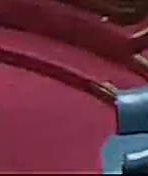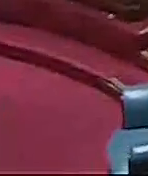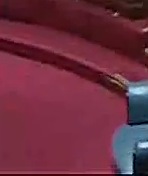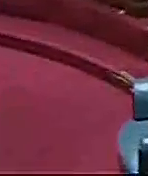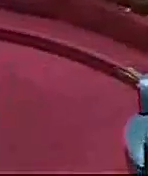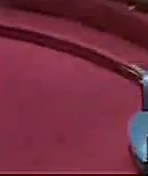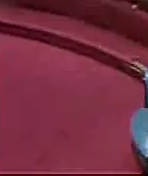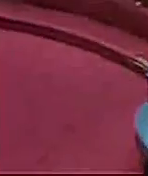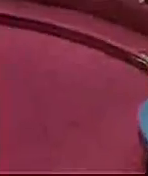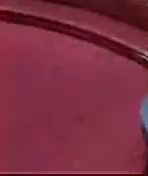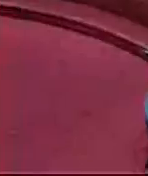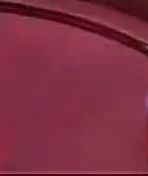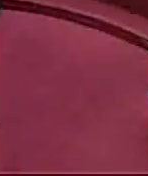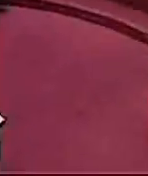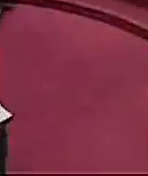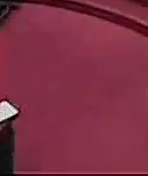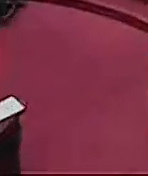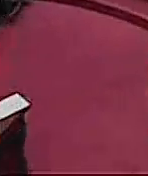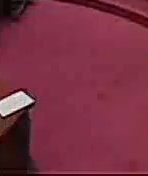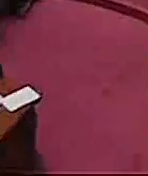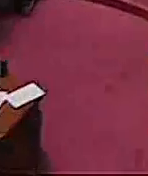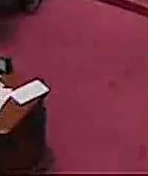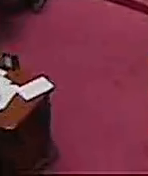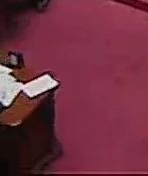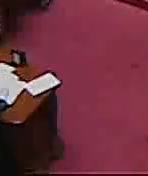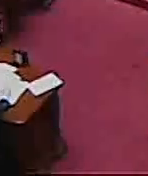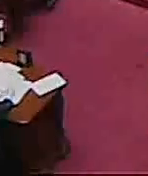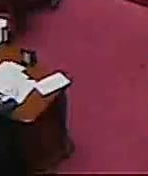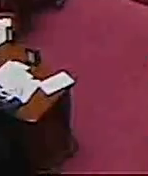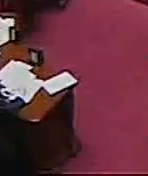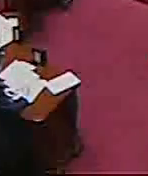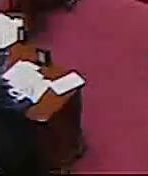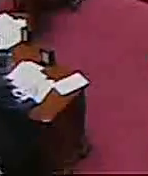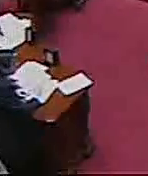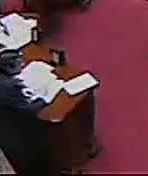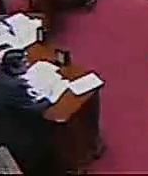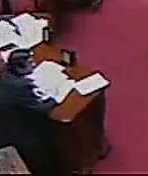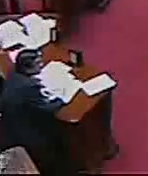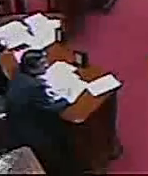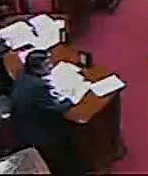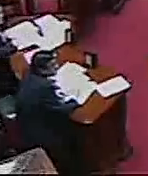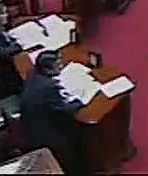Nacional y el Partido Colorado. Se está votando. No veo.